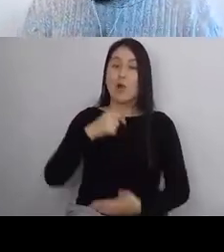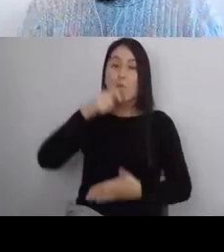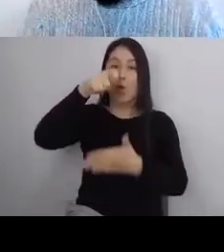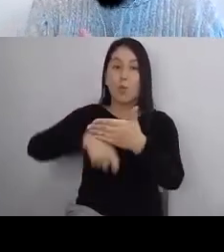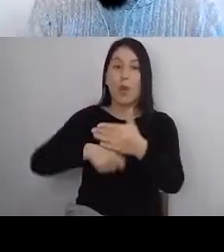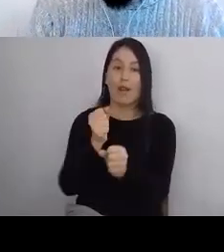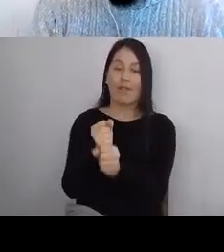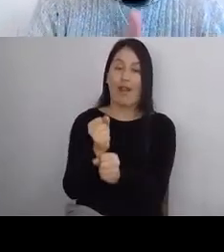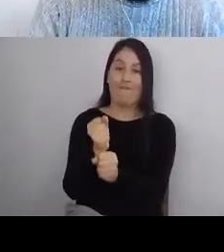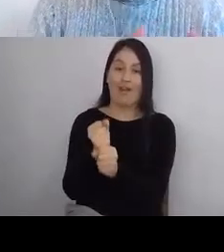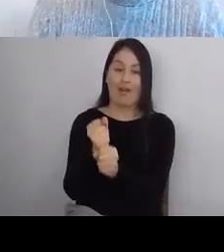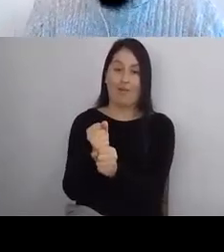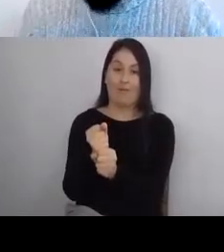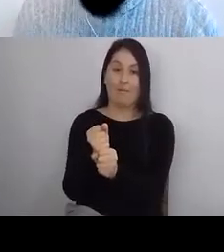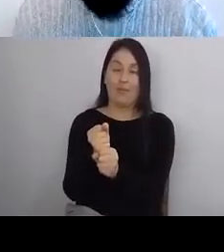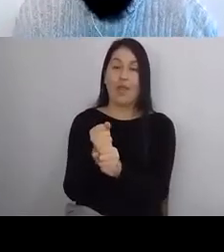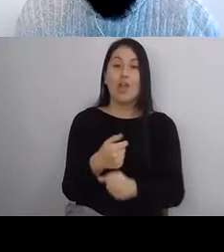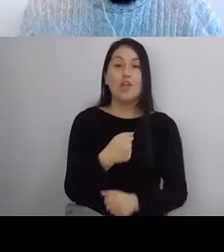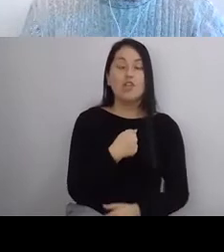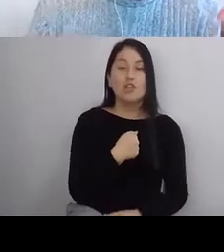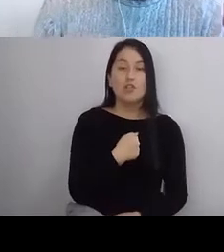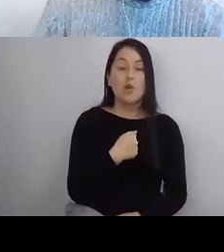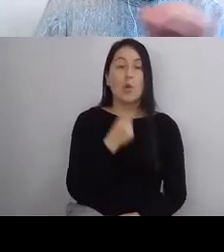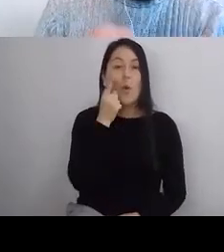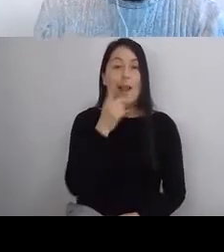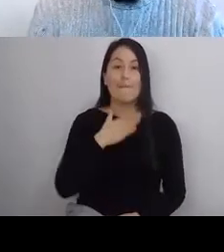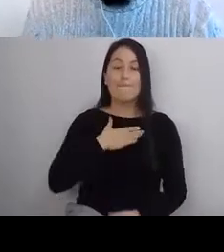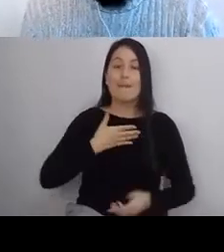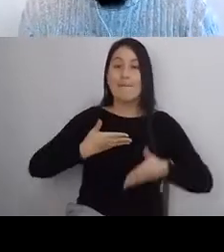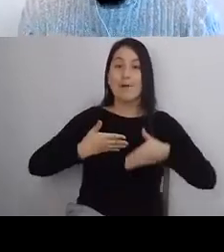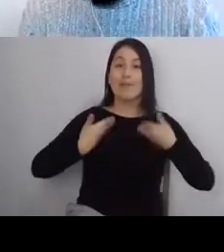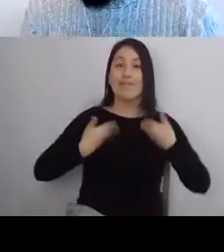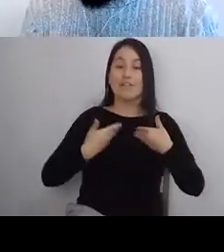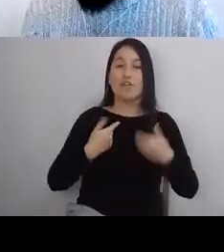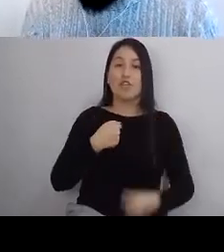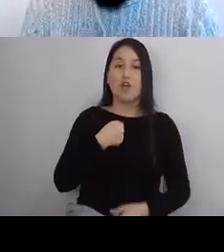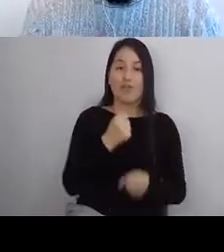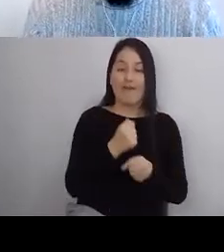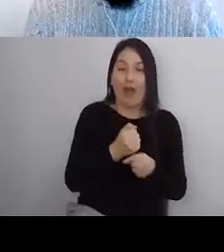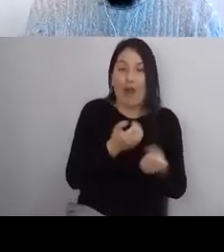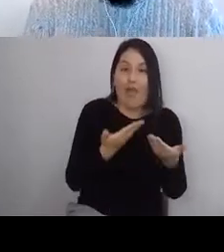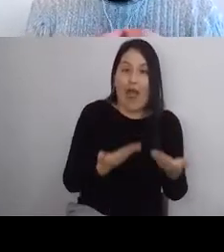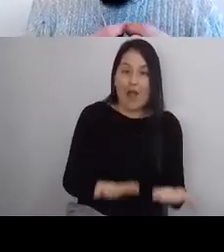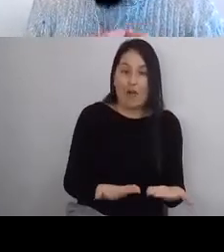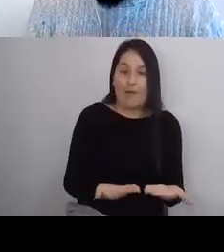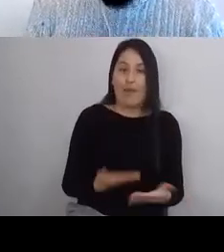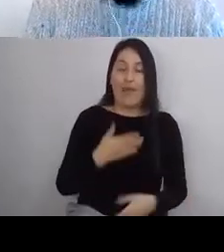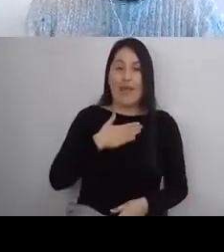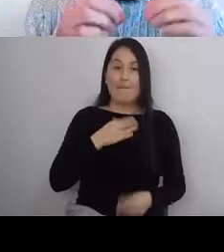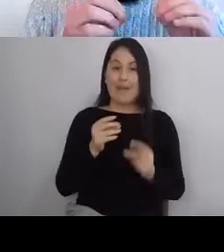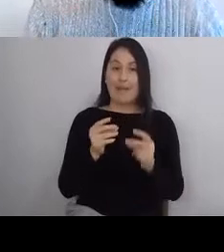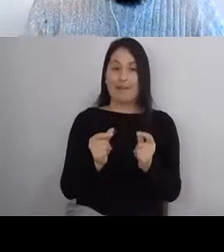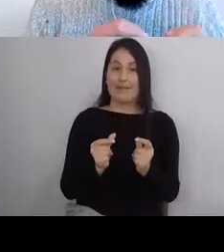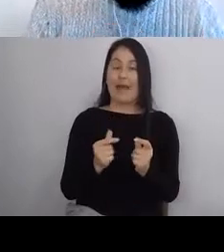motiva a mí por el trabajo en el cual yo estoy actualmente? Entonces, aquí aparece nuestra propia capacidad para